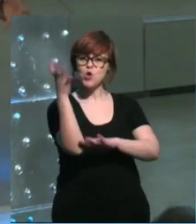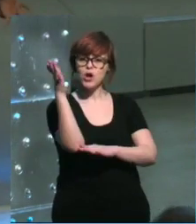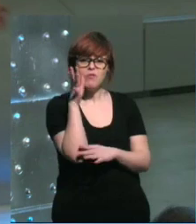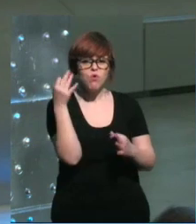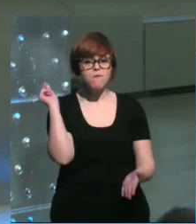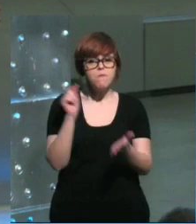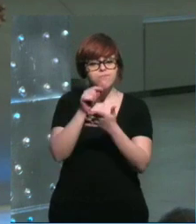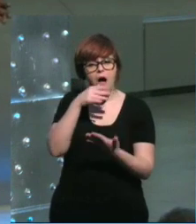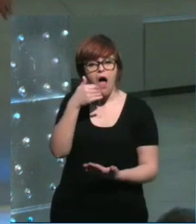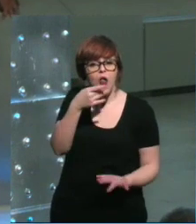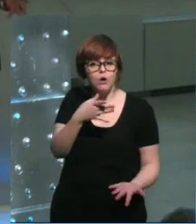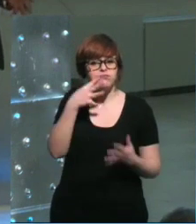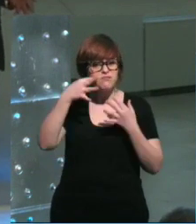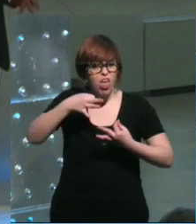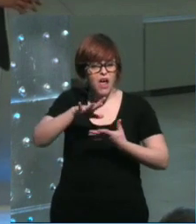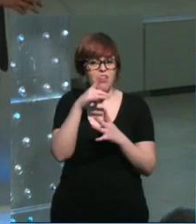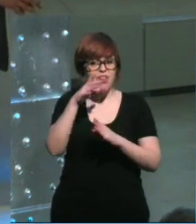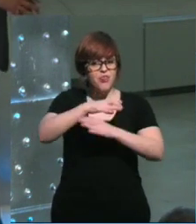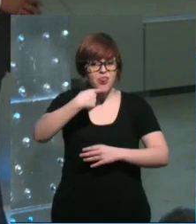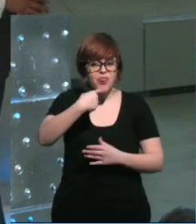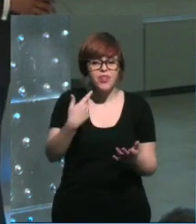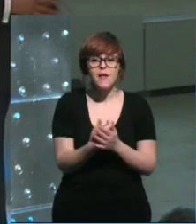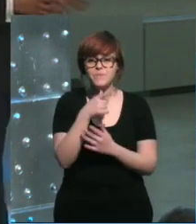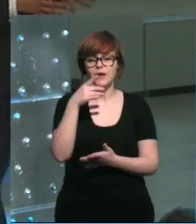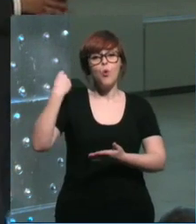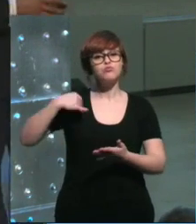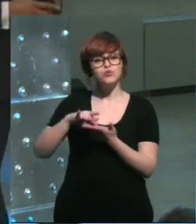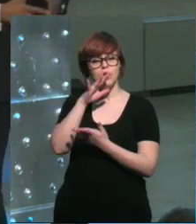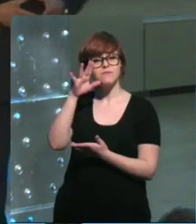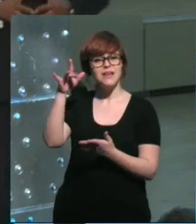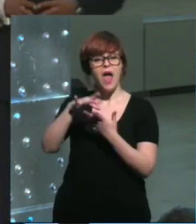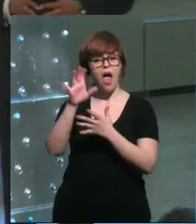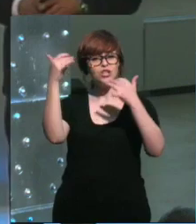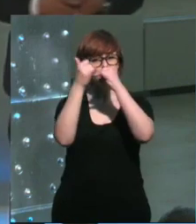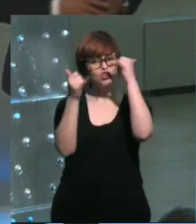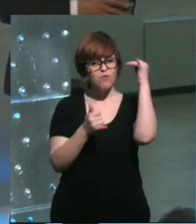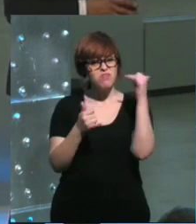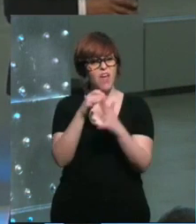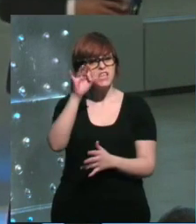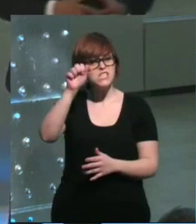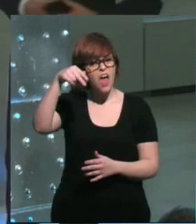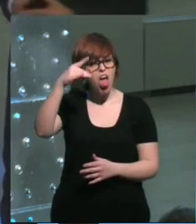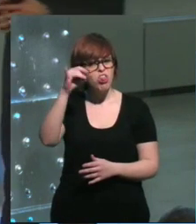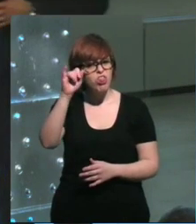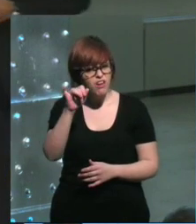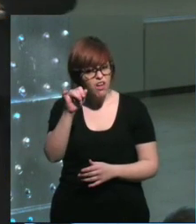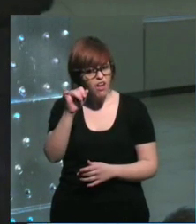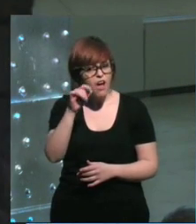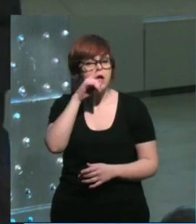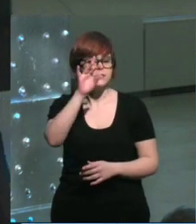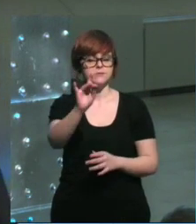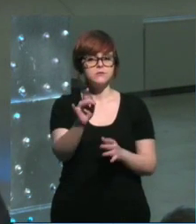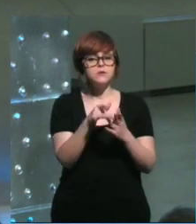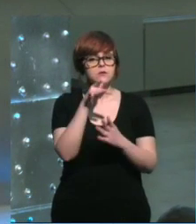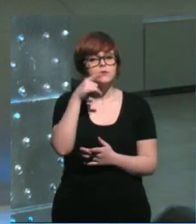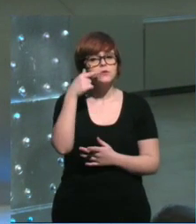aplastante. Y mira lo que ha pasado el otro día con Sandy y la tormenta. Sandy se llamaba, ¿verdad? Sí.